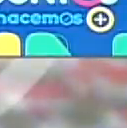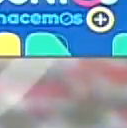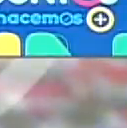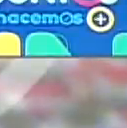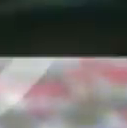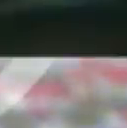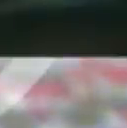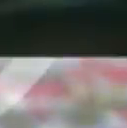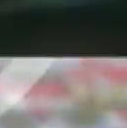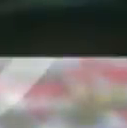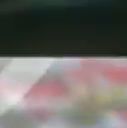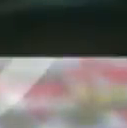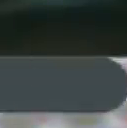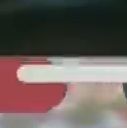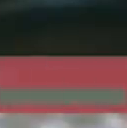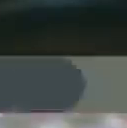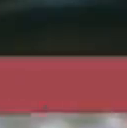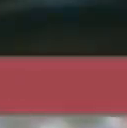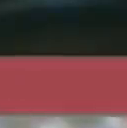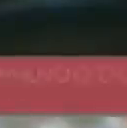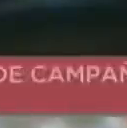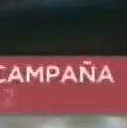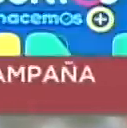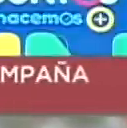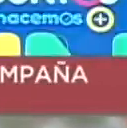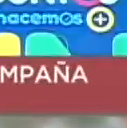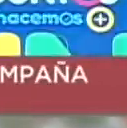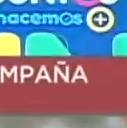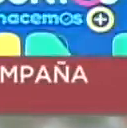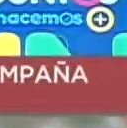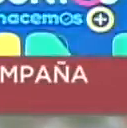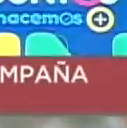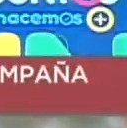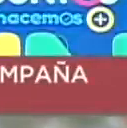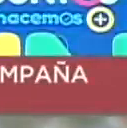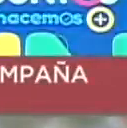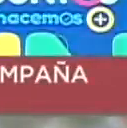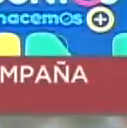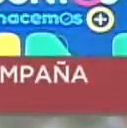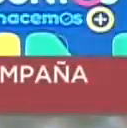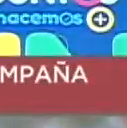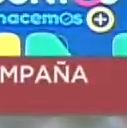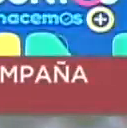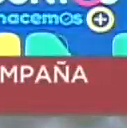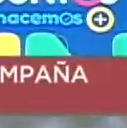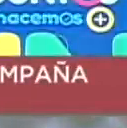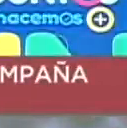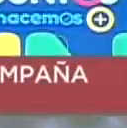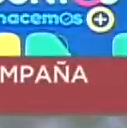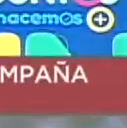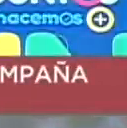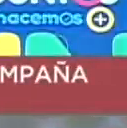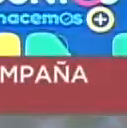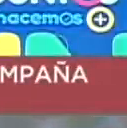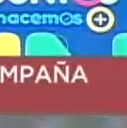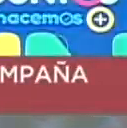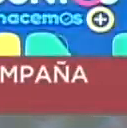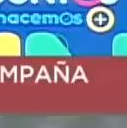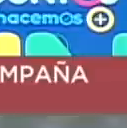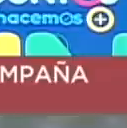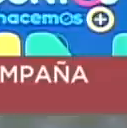más. Cuartel centenario construido en época de Cipriano Castro, más de 100